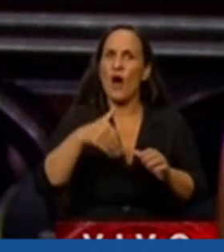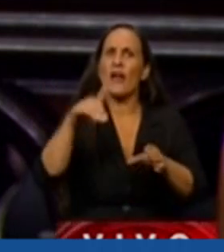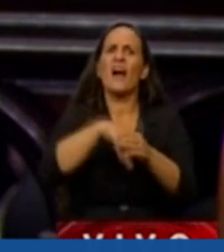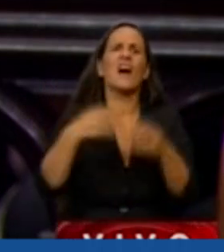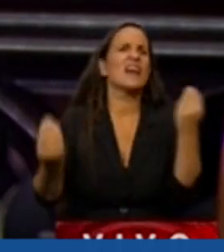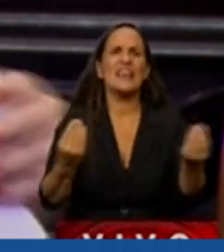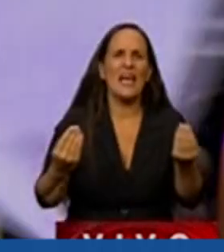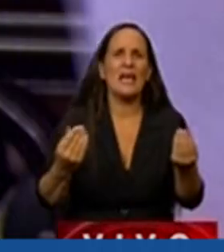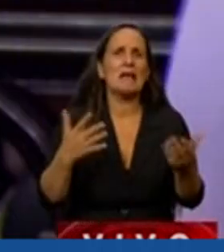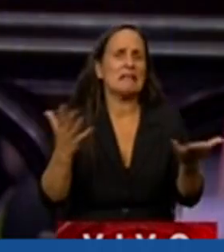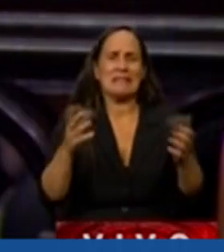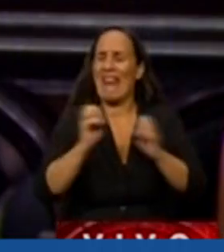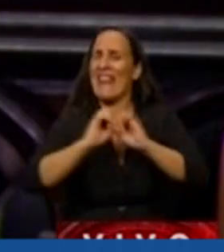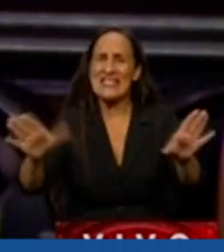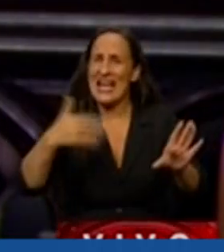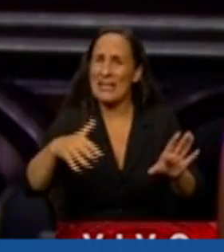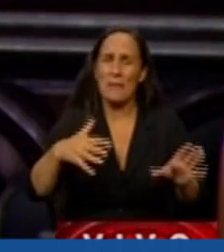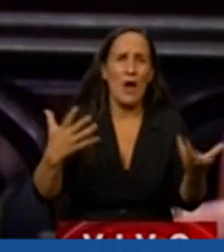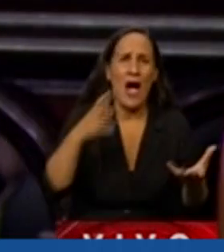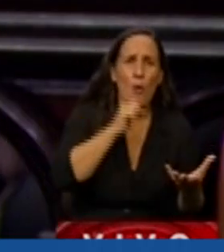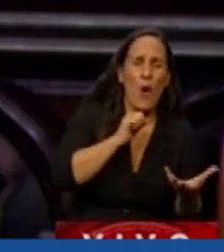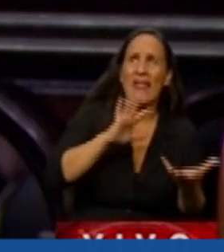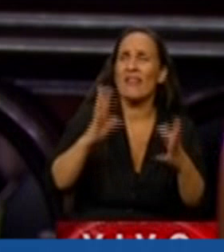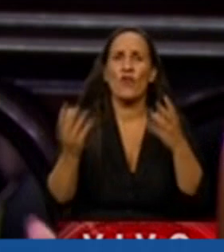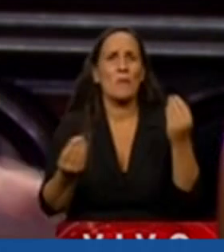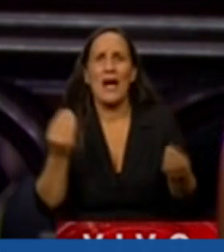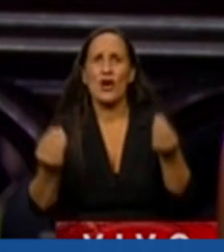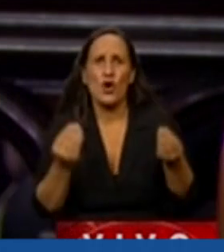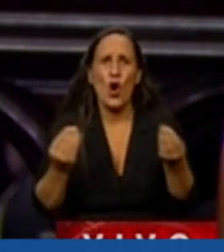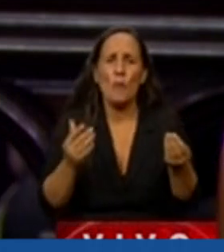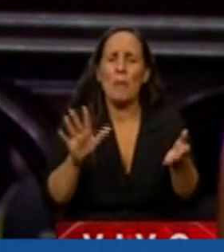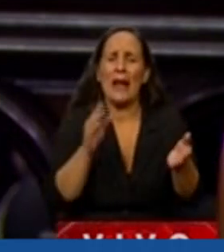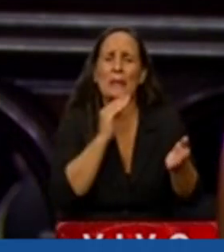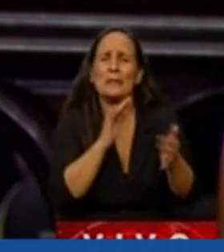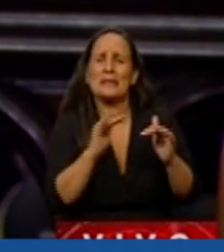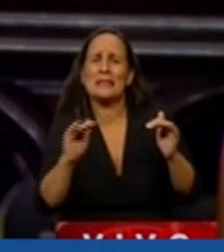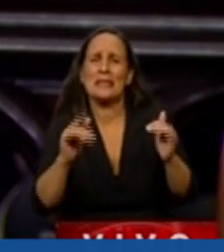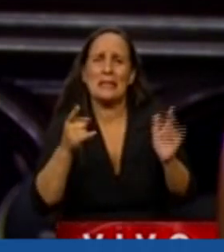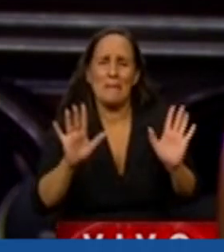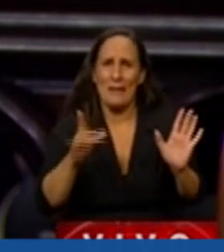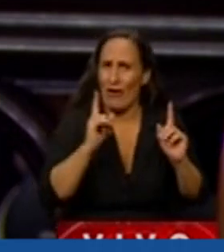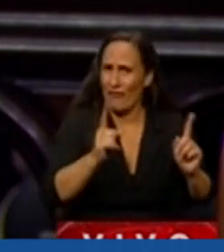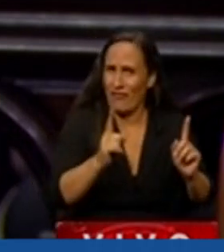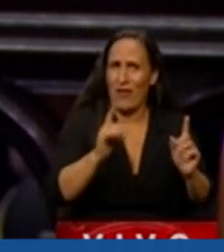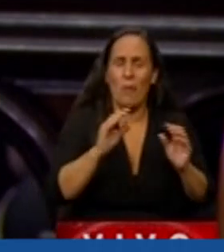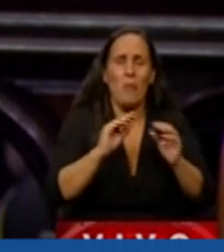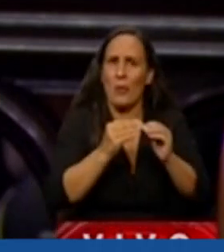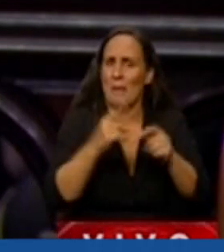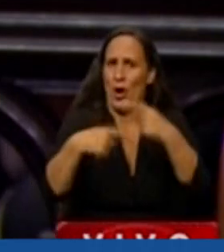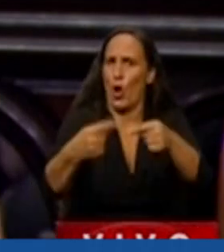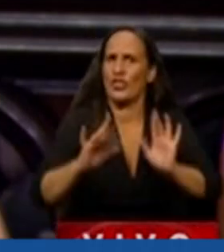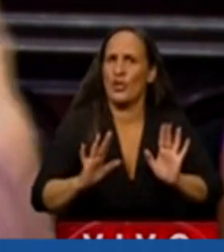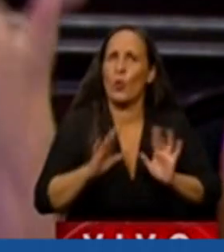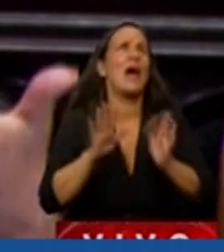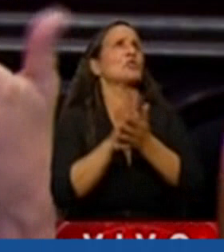un desastre? ¿Cómo le ponemos un respirador artificial a la Argentina pero sin sacarlo de terapia intensiva? Y